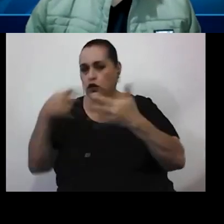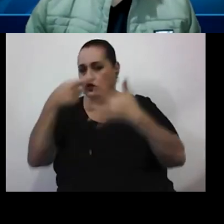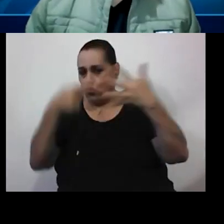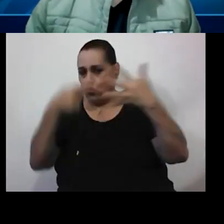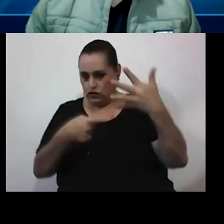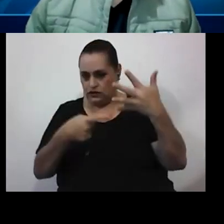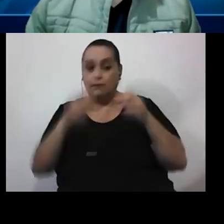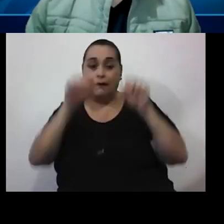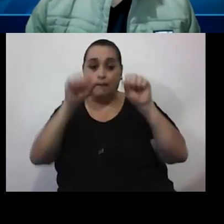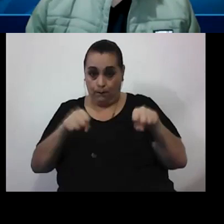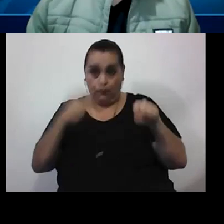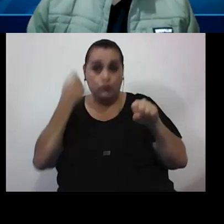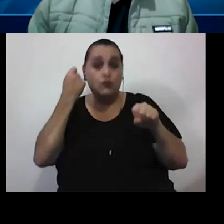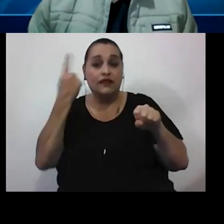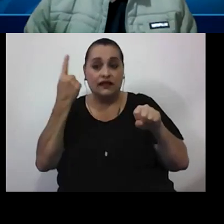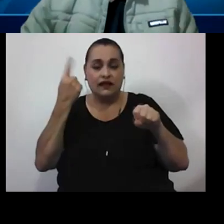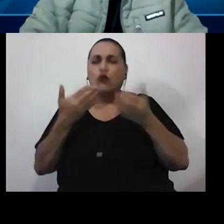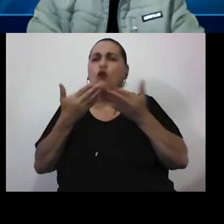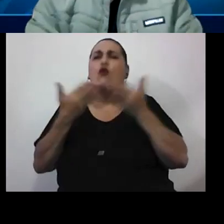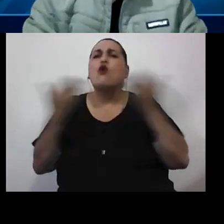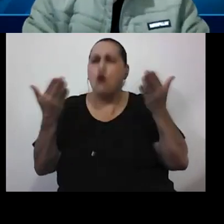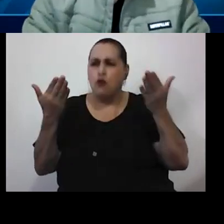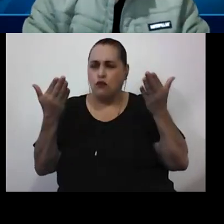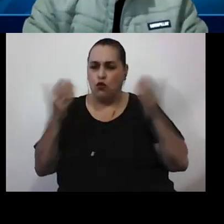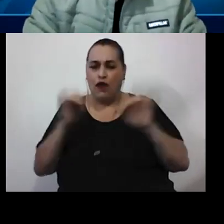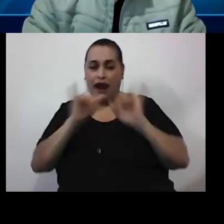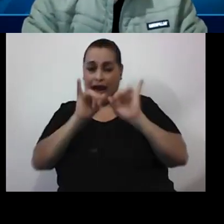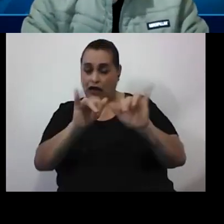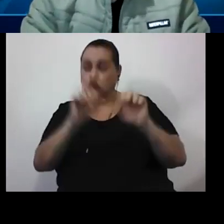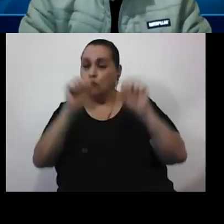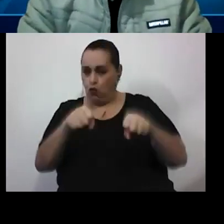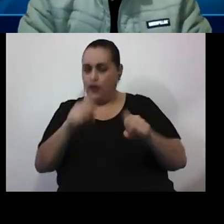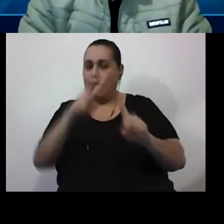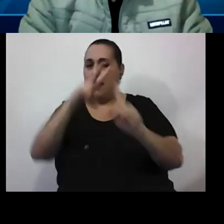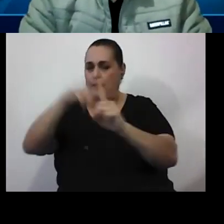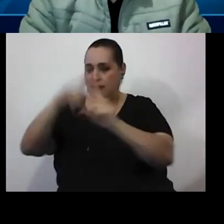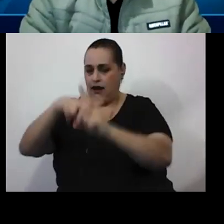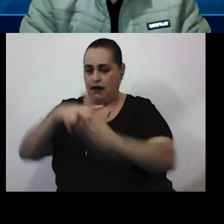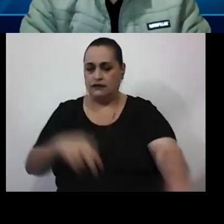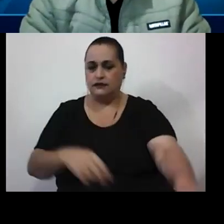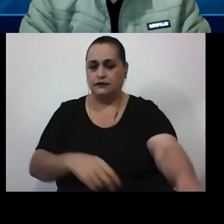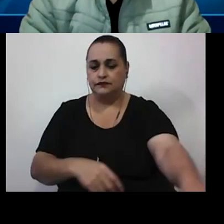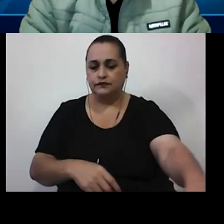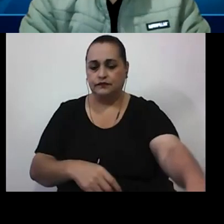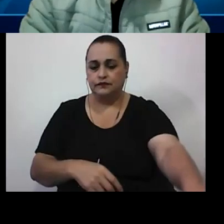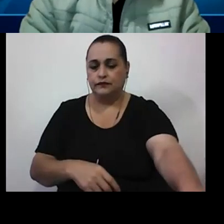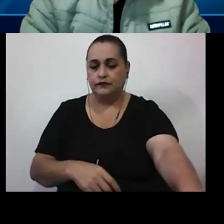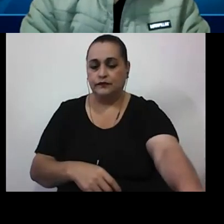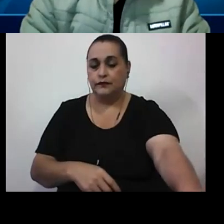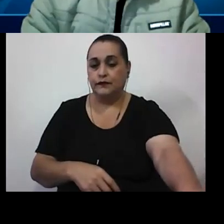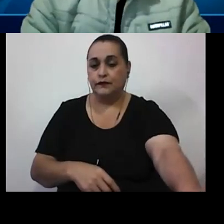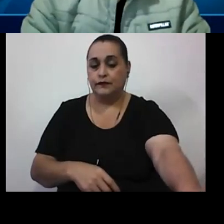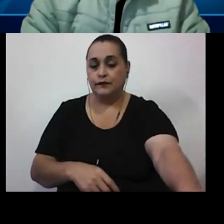para poder entender cómo es que esto se puede implementar. Bueno, el punto de partida son los